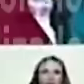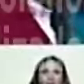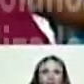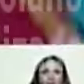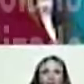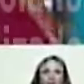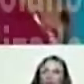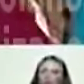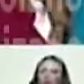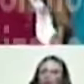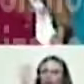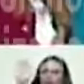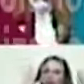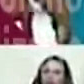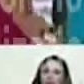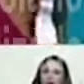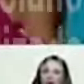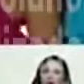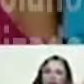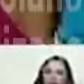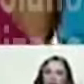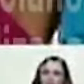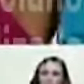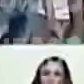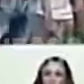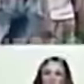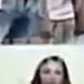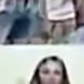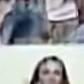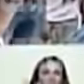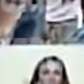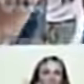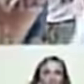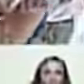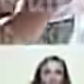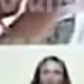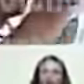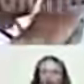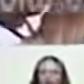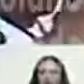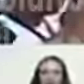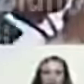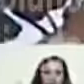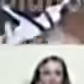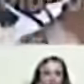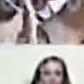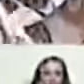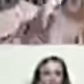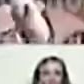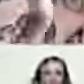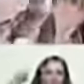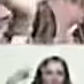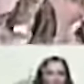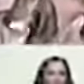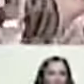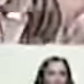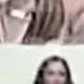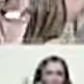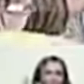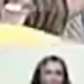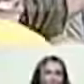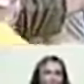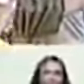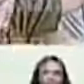levanten la mano los que estén de acuerdo aprobada por unanimidad robert chapoleo